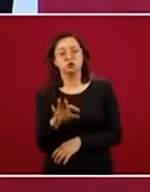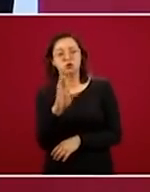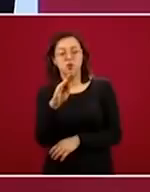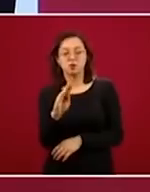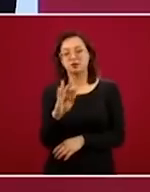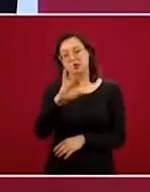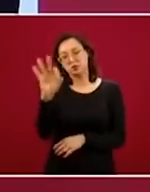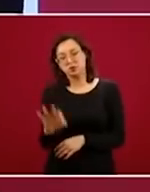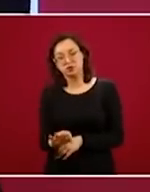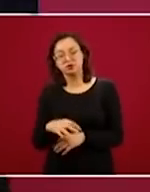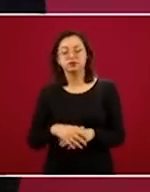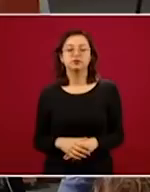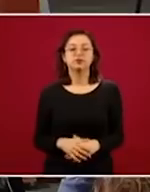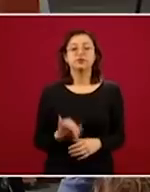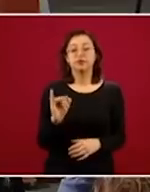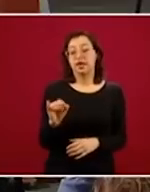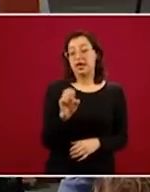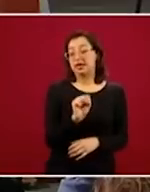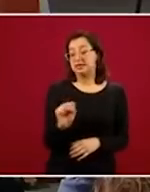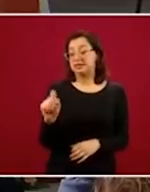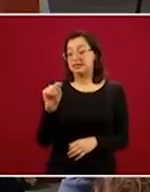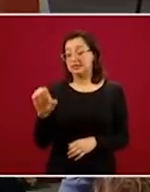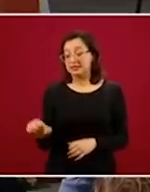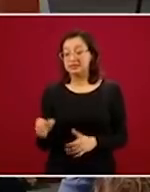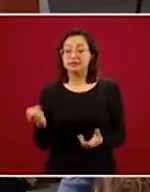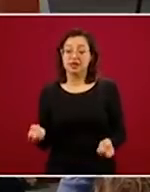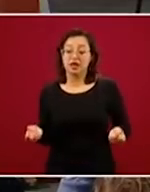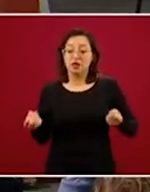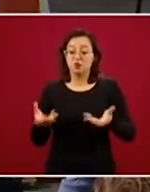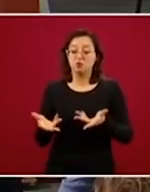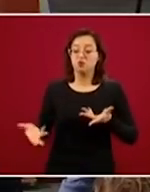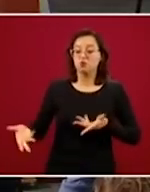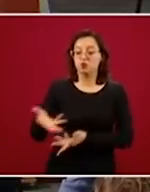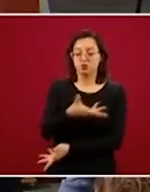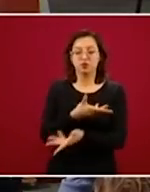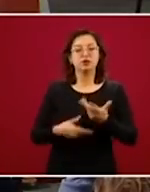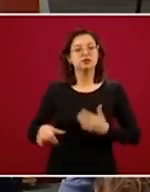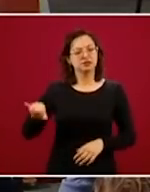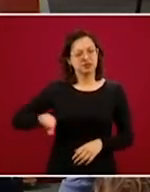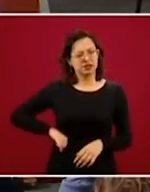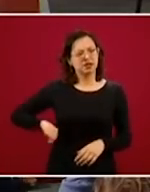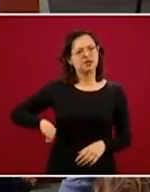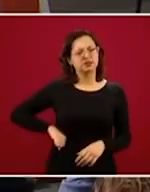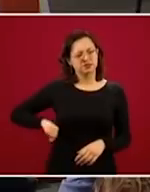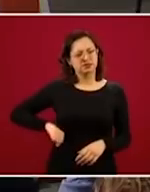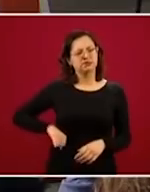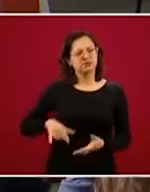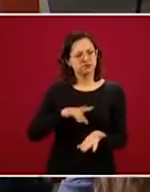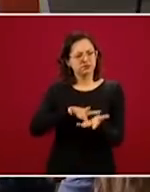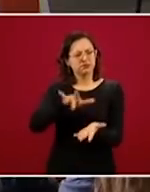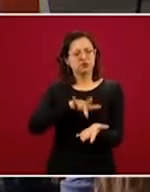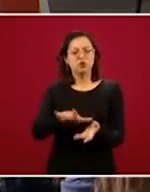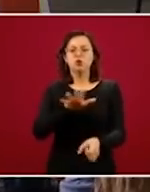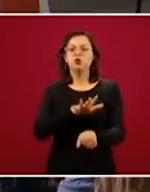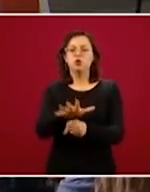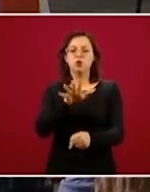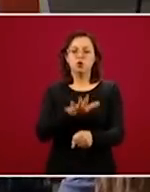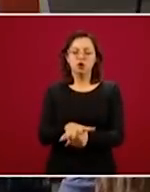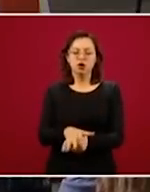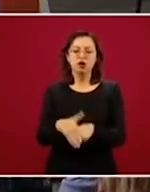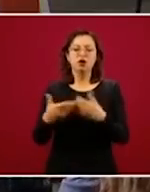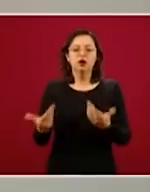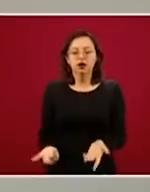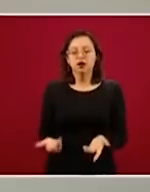control el istat tenía una contribución muy interesante y muy prometedora que es importante destacar que es atención paliativa